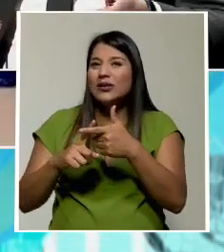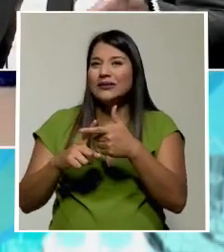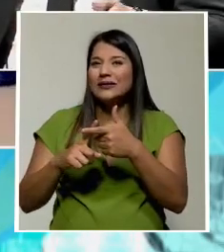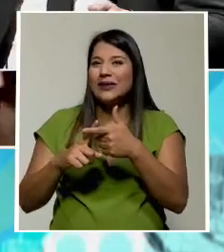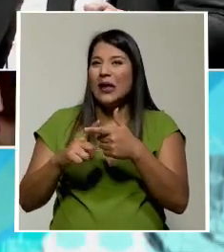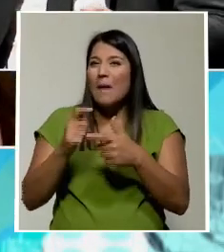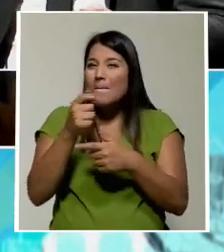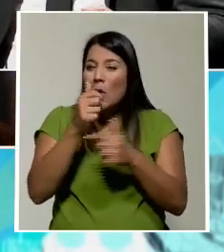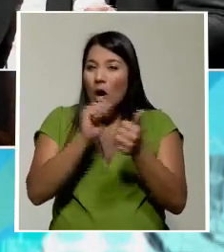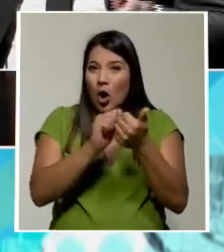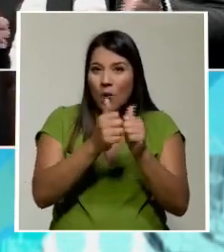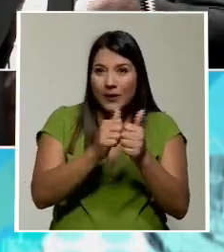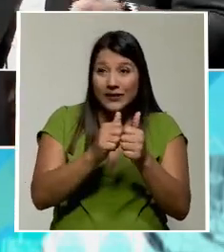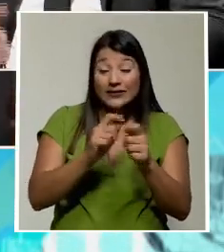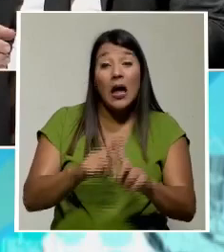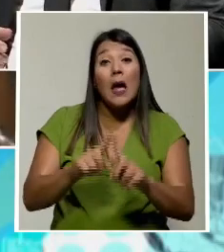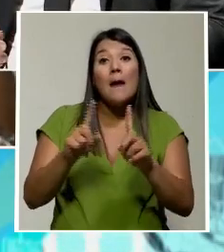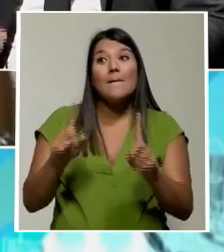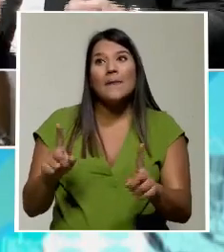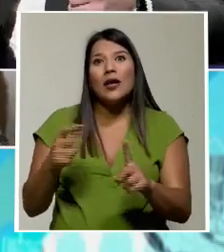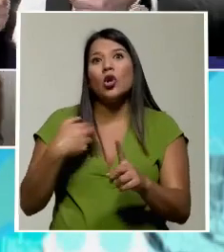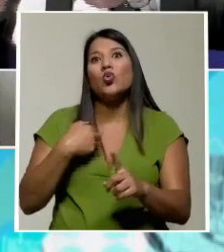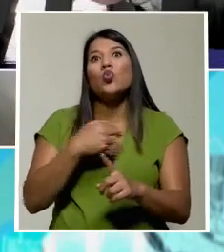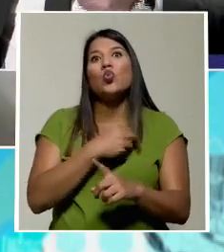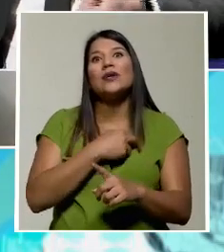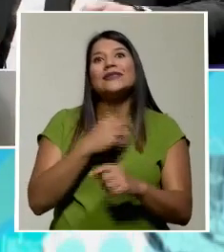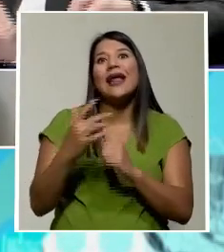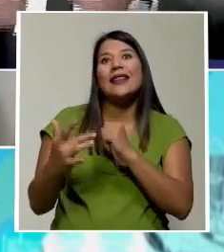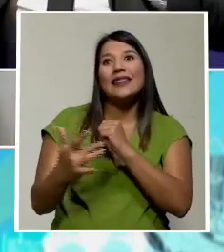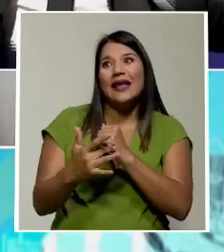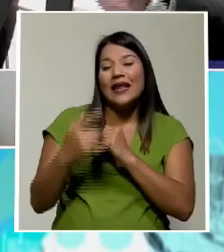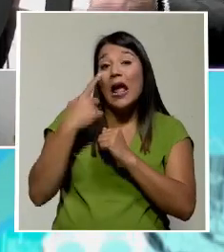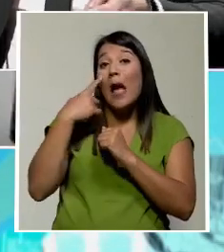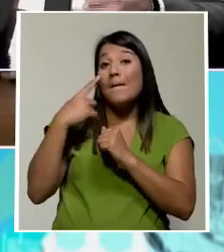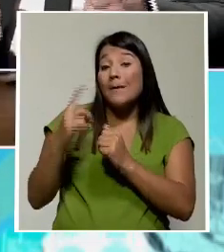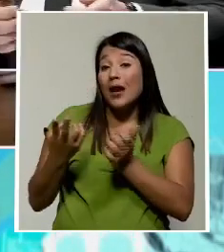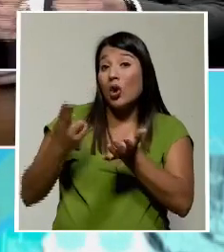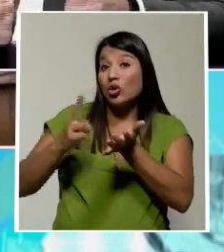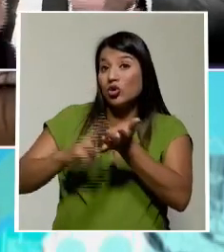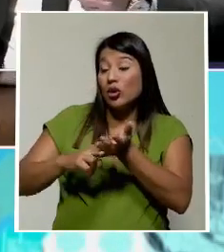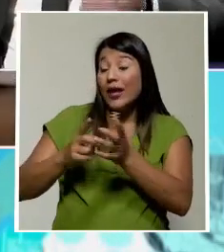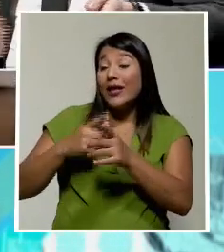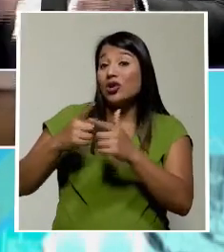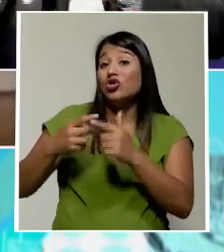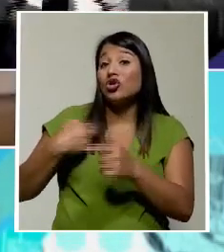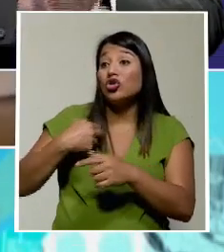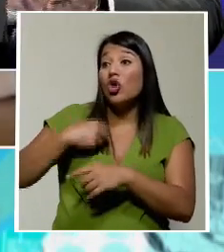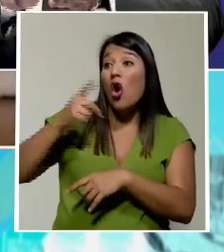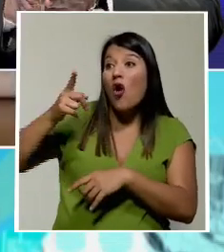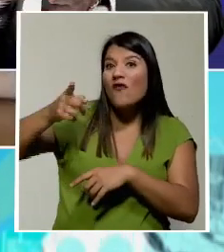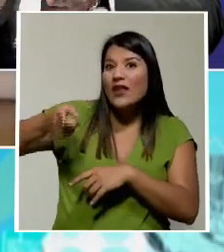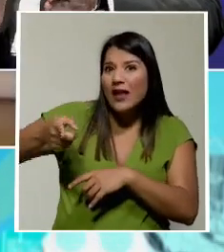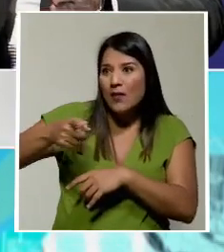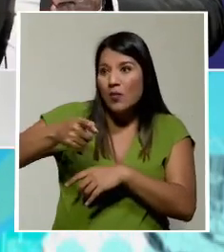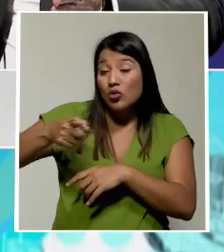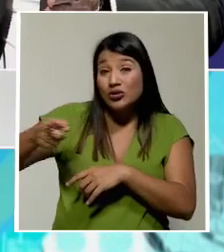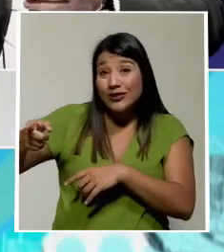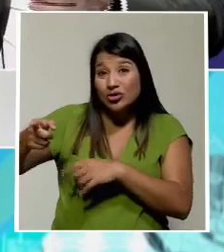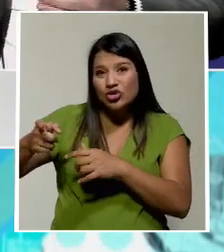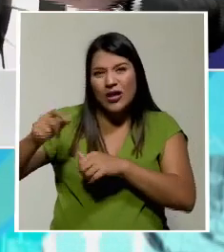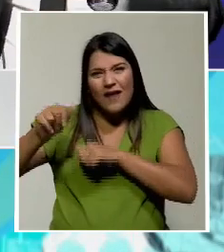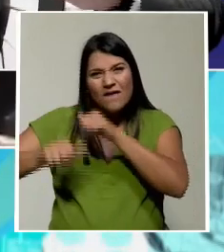todo como la que diseñamos nosotros en conjunto con el Ministerio, en donde se obliga a los oferentes a hacer su máximo esfuerzo en cada